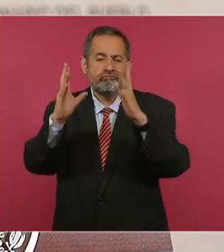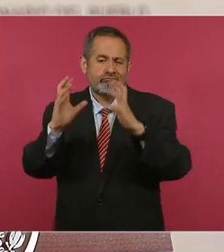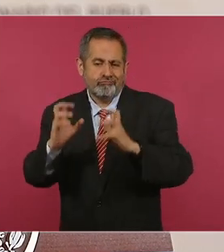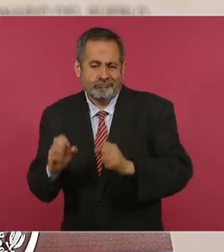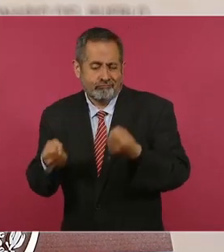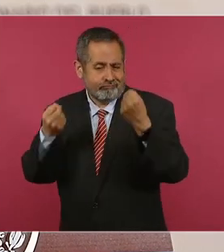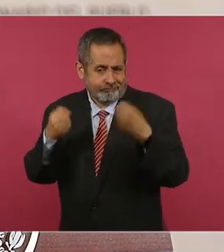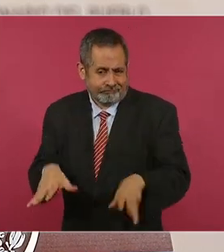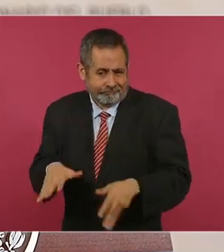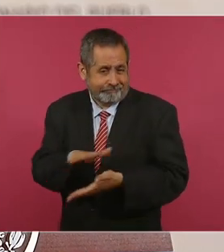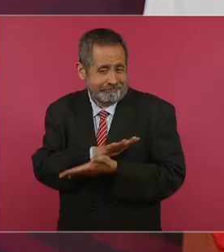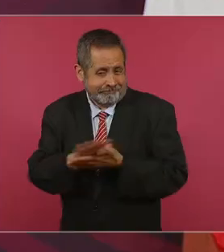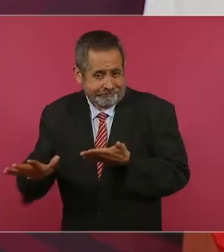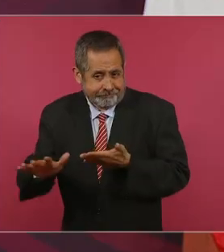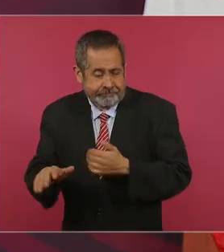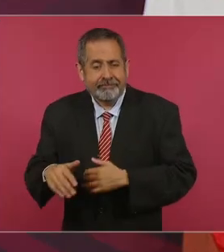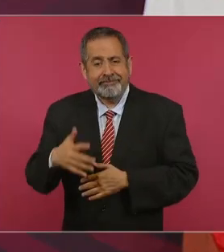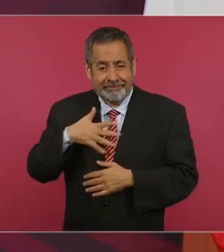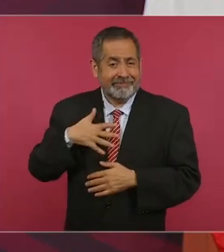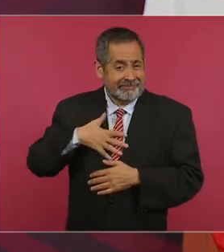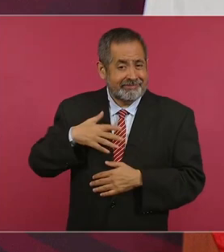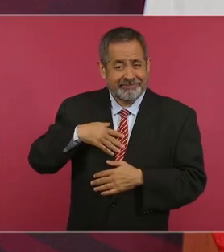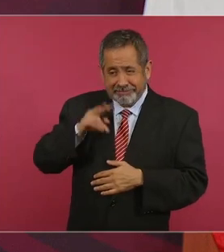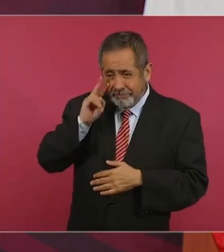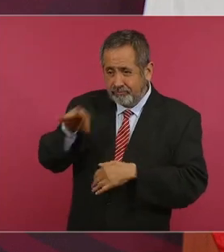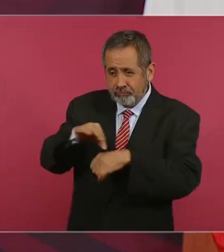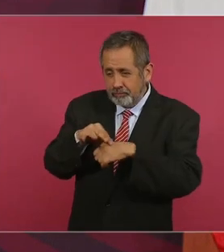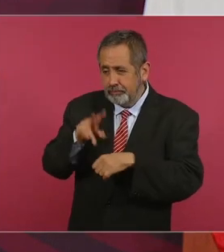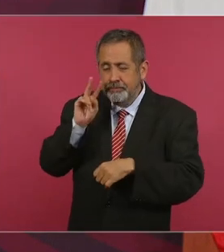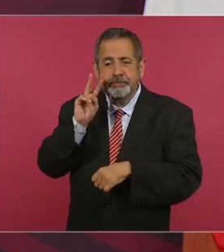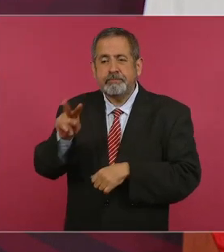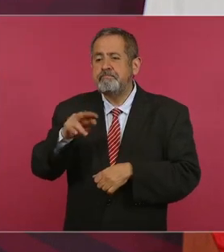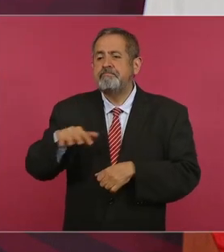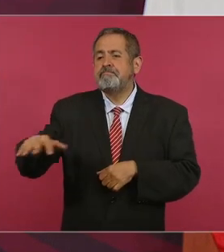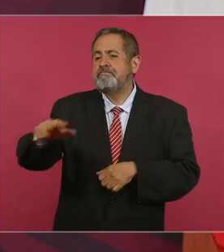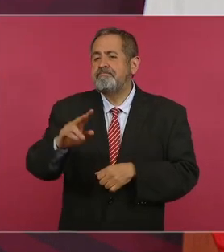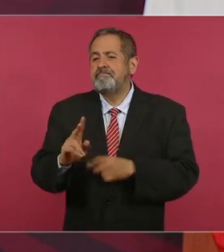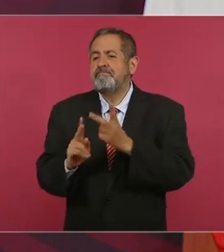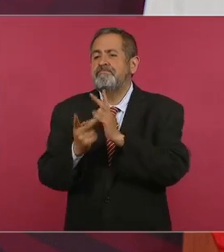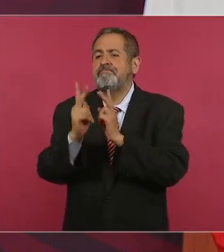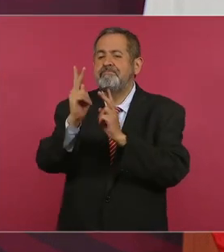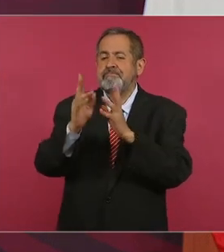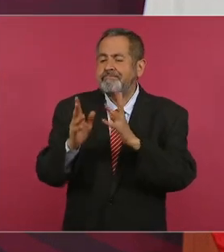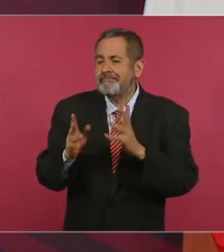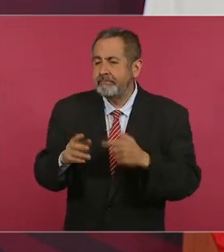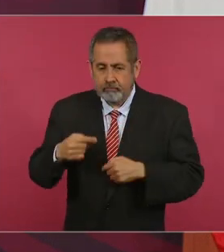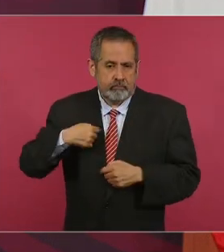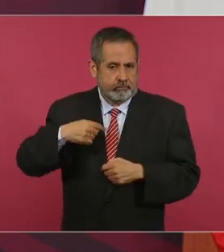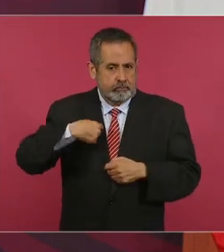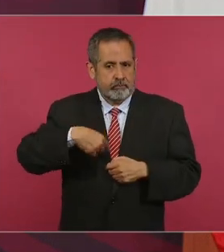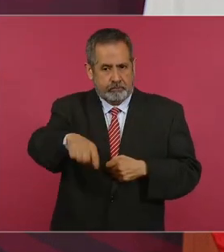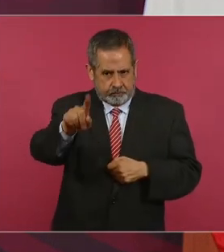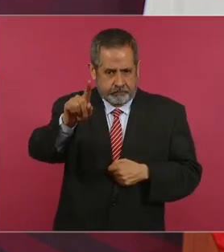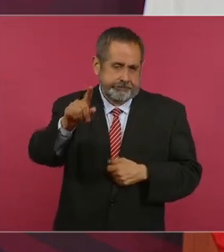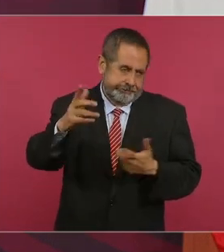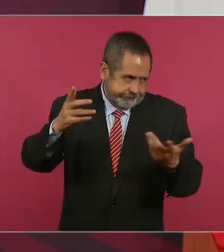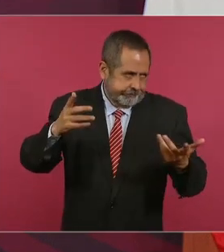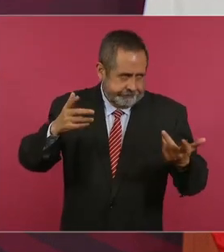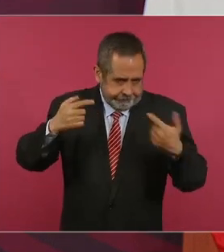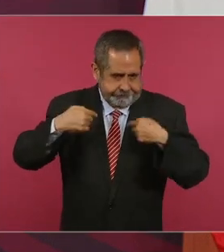ver las afectaciones en Milpas cuando fui a